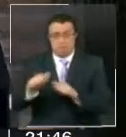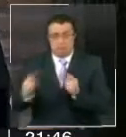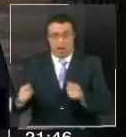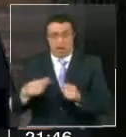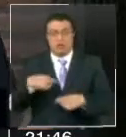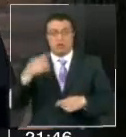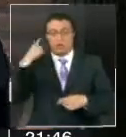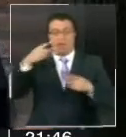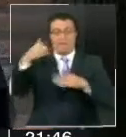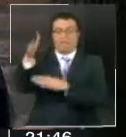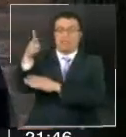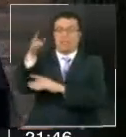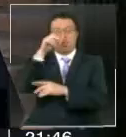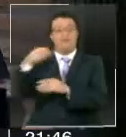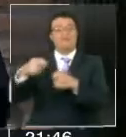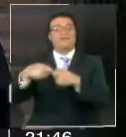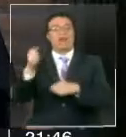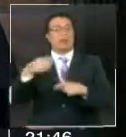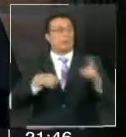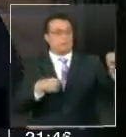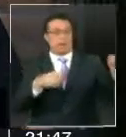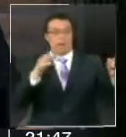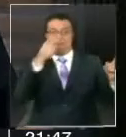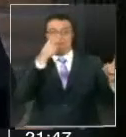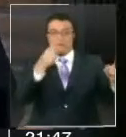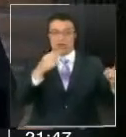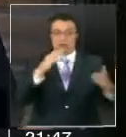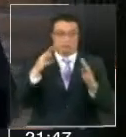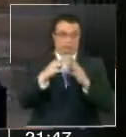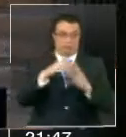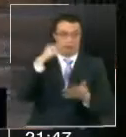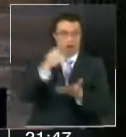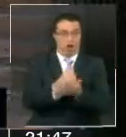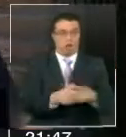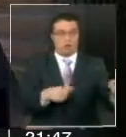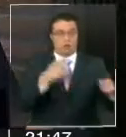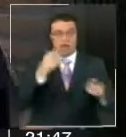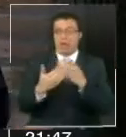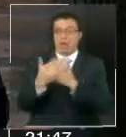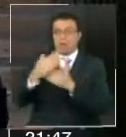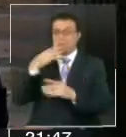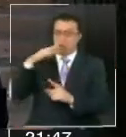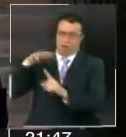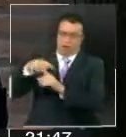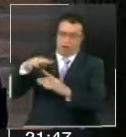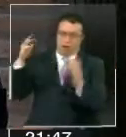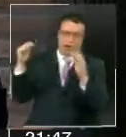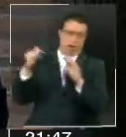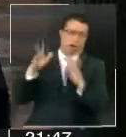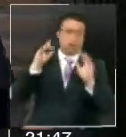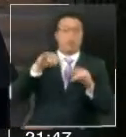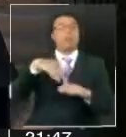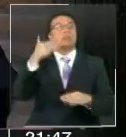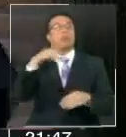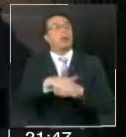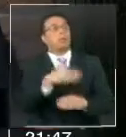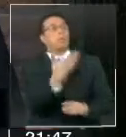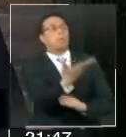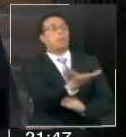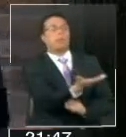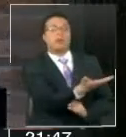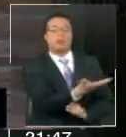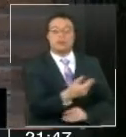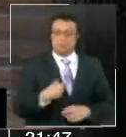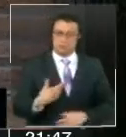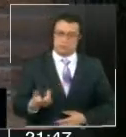sus banderas, o sea, fue donde el yerno de Pinochet, en la mañana criticaban la dictadura y en la tarde ponían la Coruña para recibir plata, esa es la